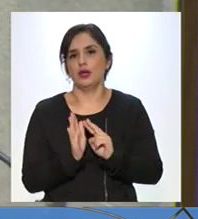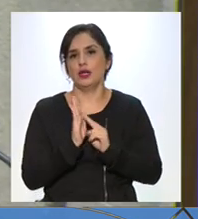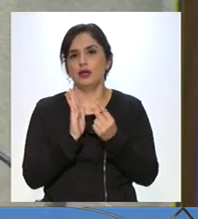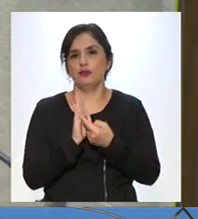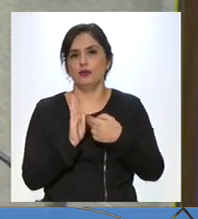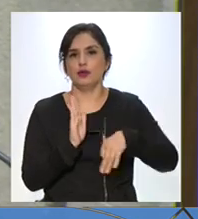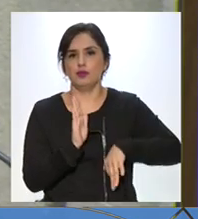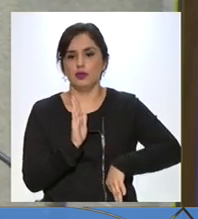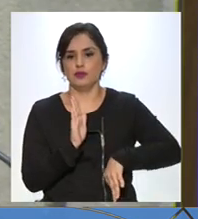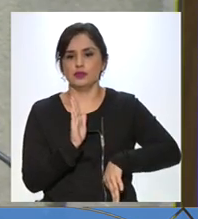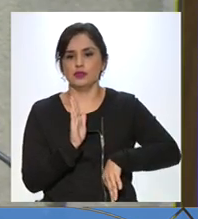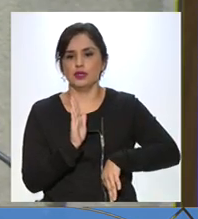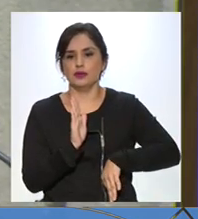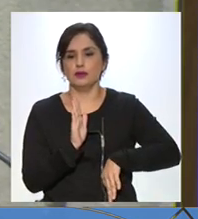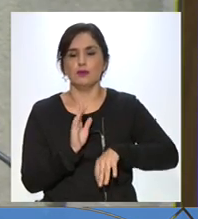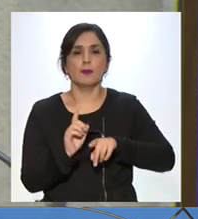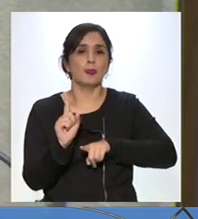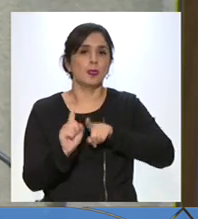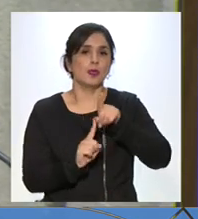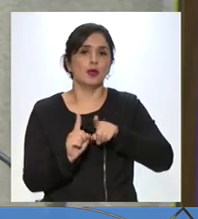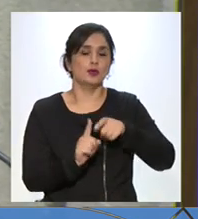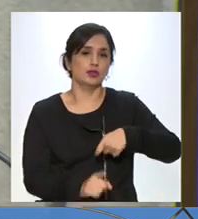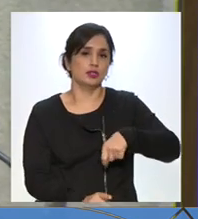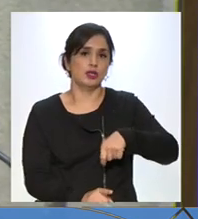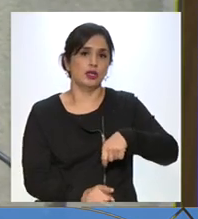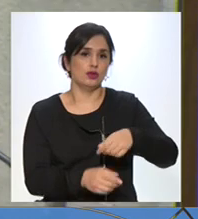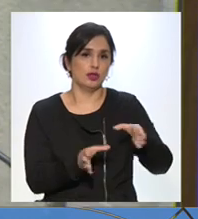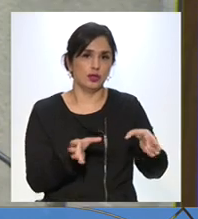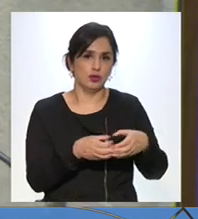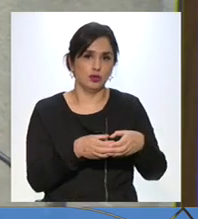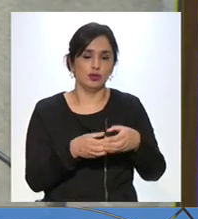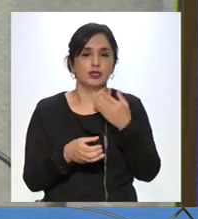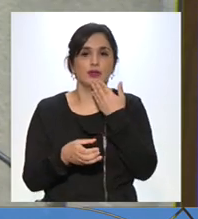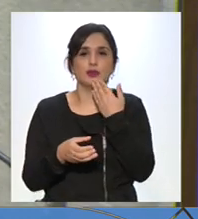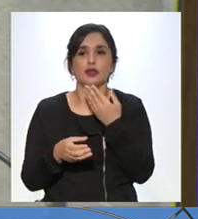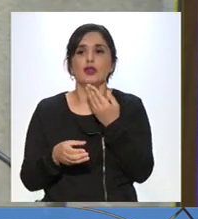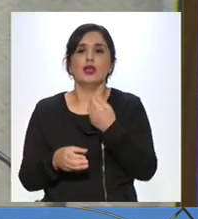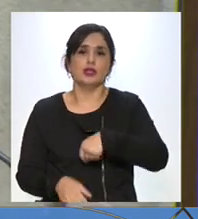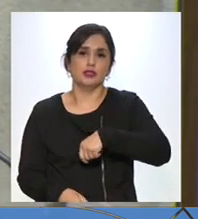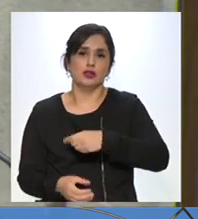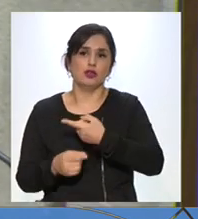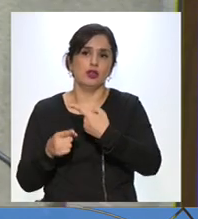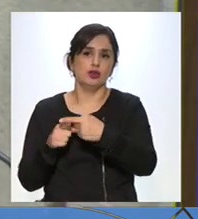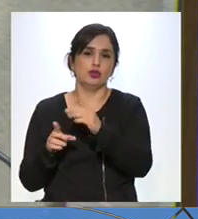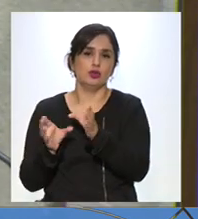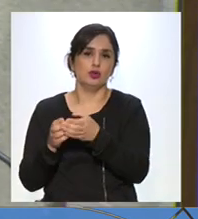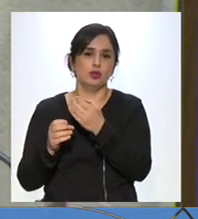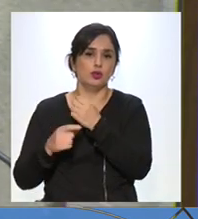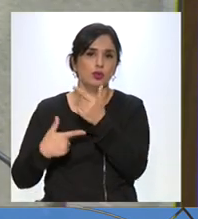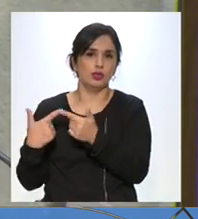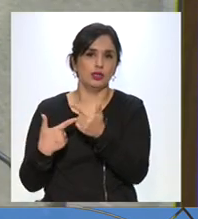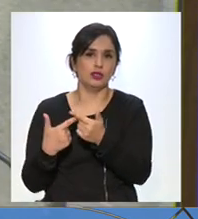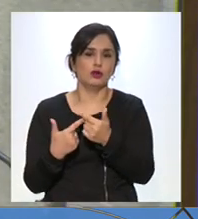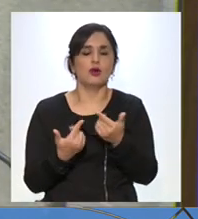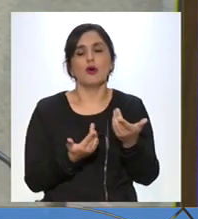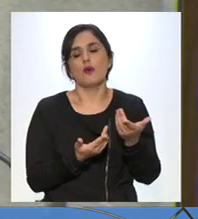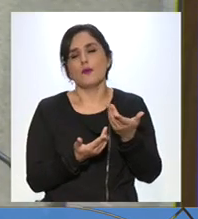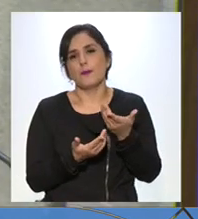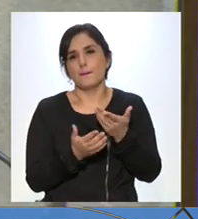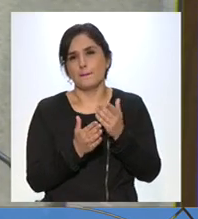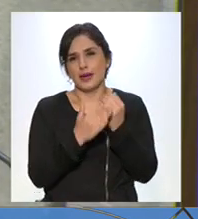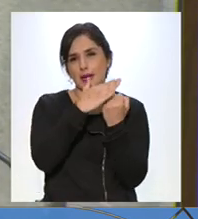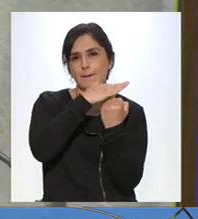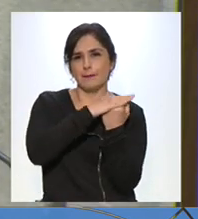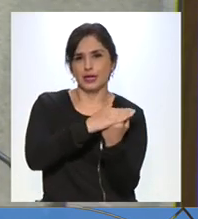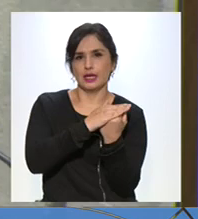empujando algunos senadores oficialistas y también de la oposición, a lo menos para elevar el pilar